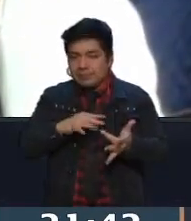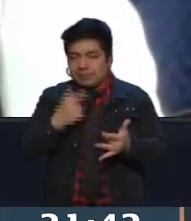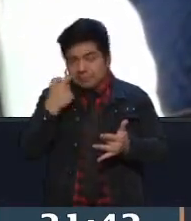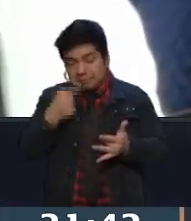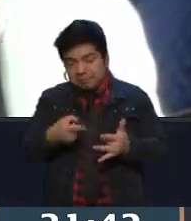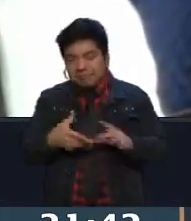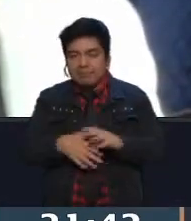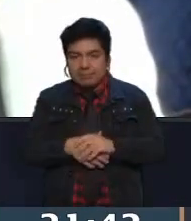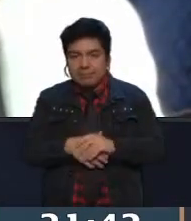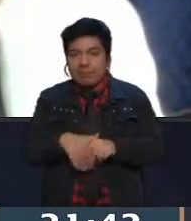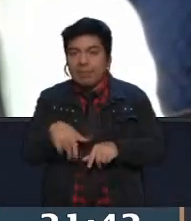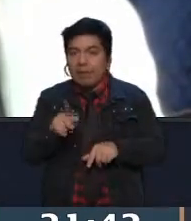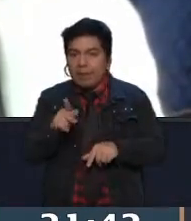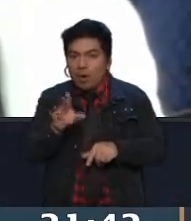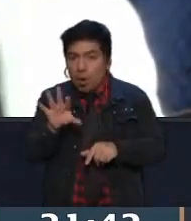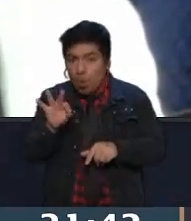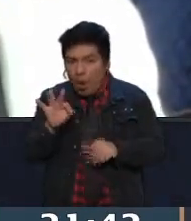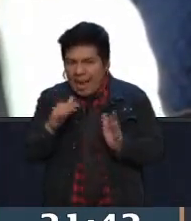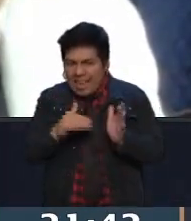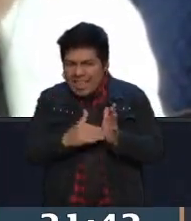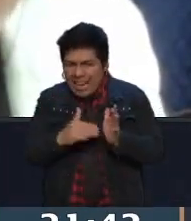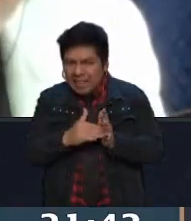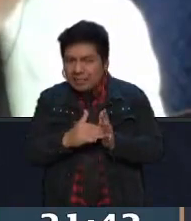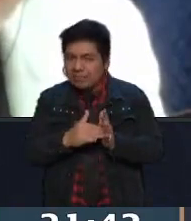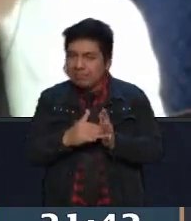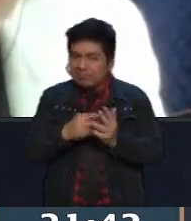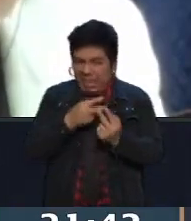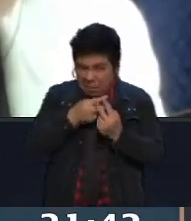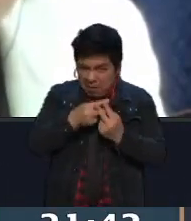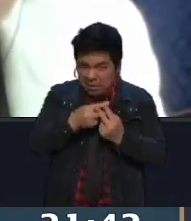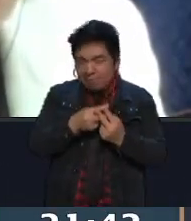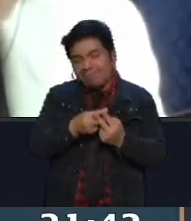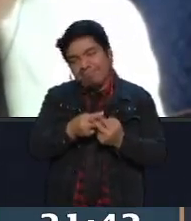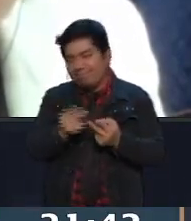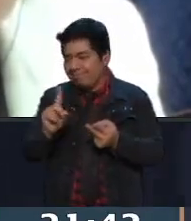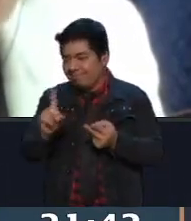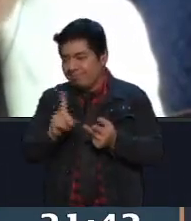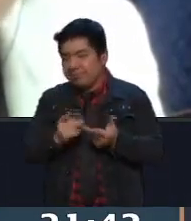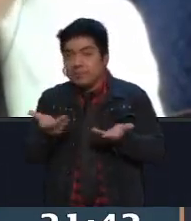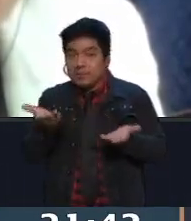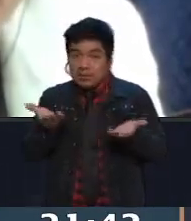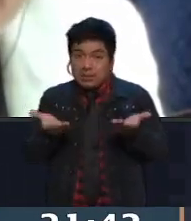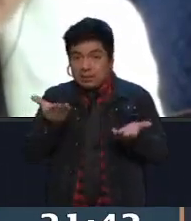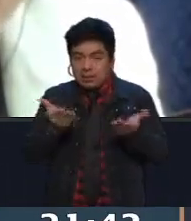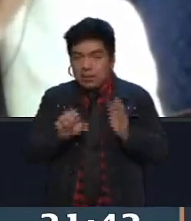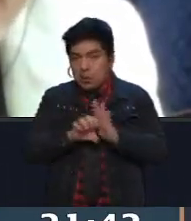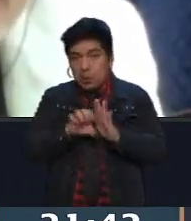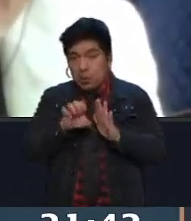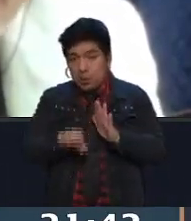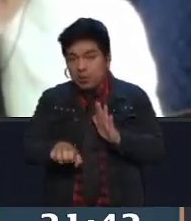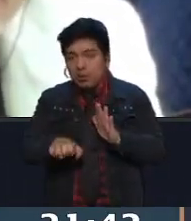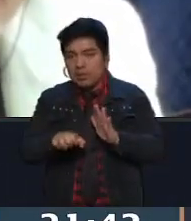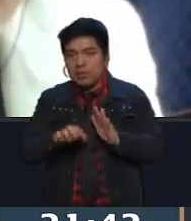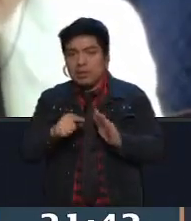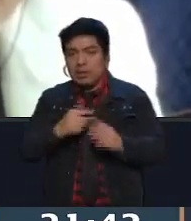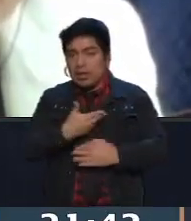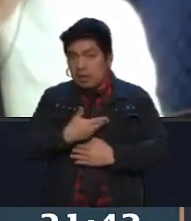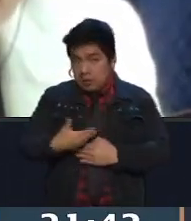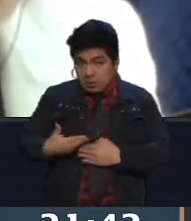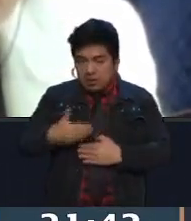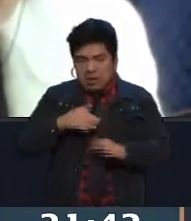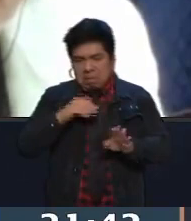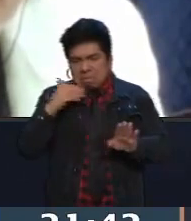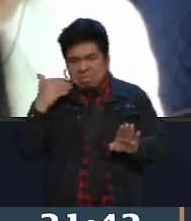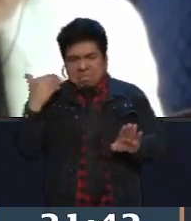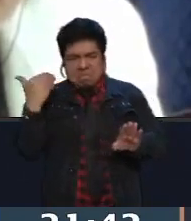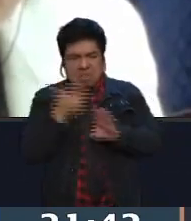se generan, pero no 40 millones. Para darnos, poner otro comparativo, el golpe más duro contra el presidente López